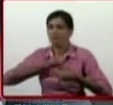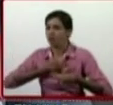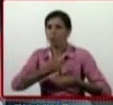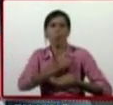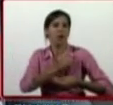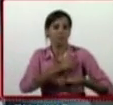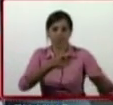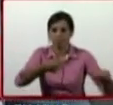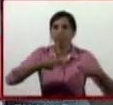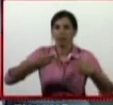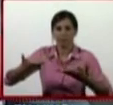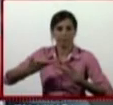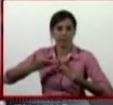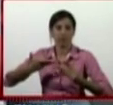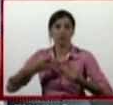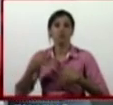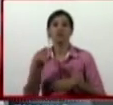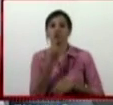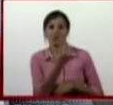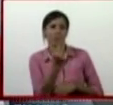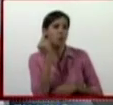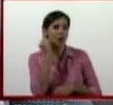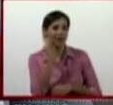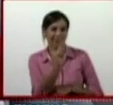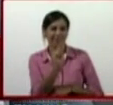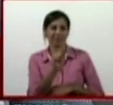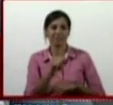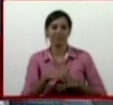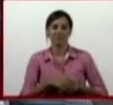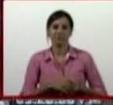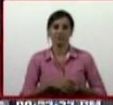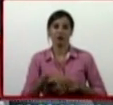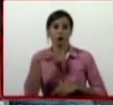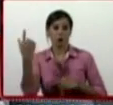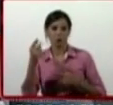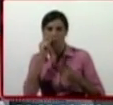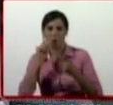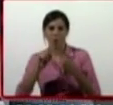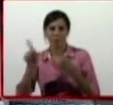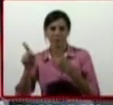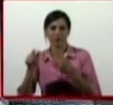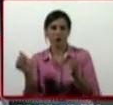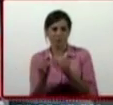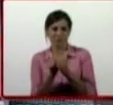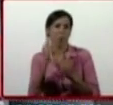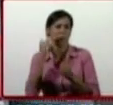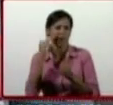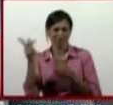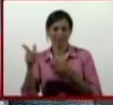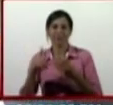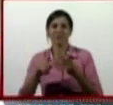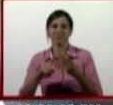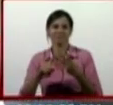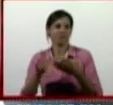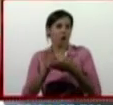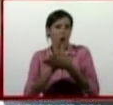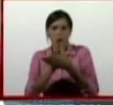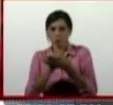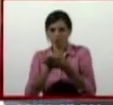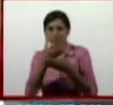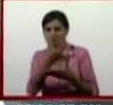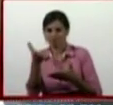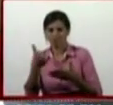le dije a la compañera Isis, le digo al compañero Reyes Reyes, le digo a los compañeros